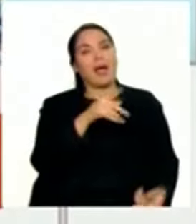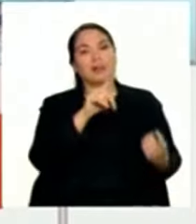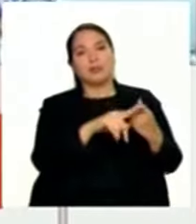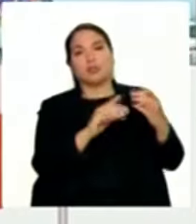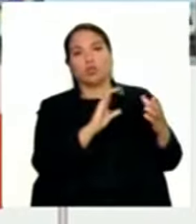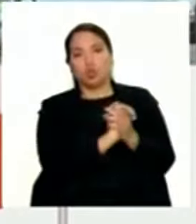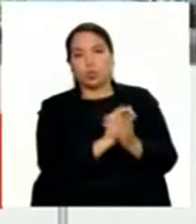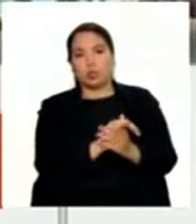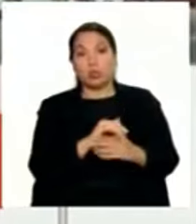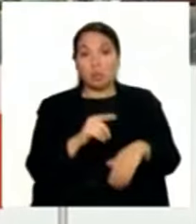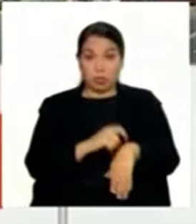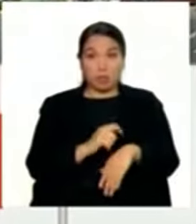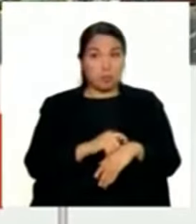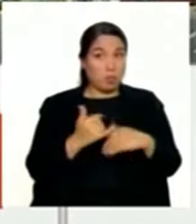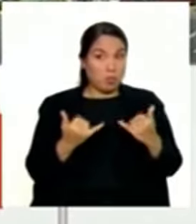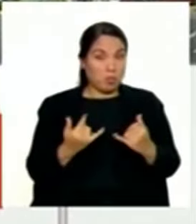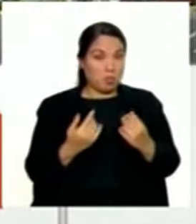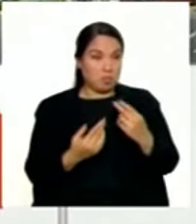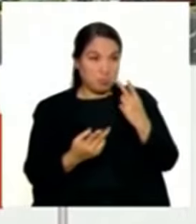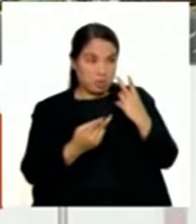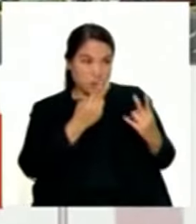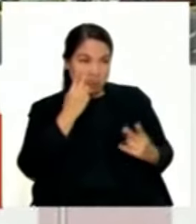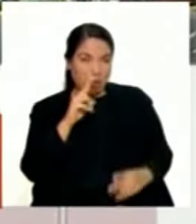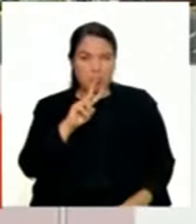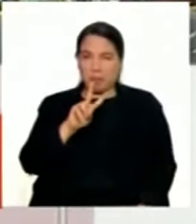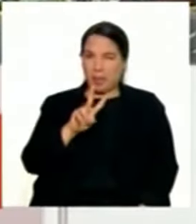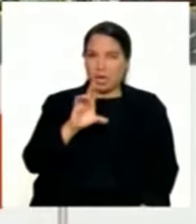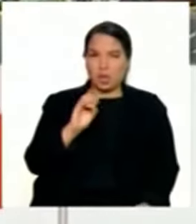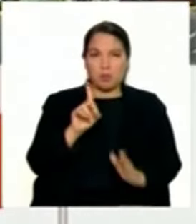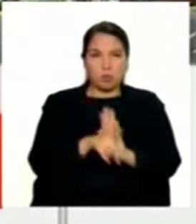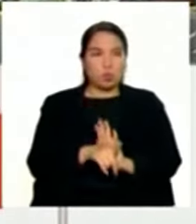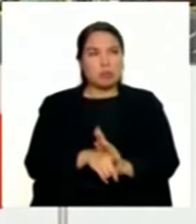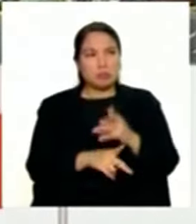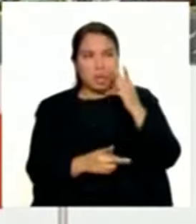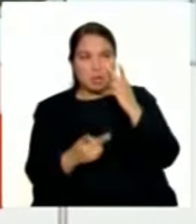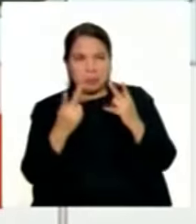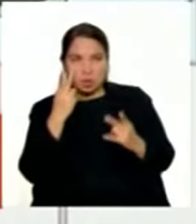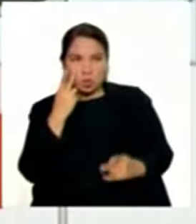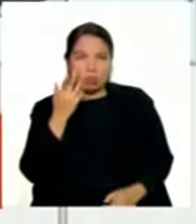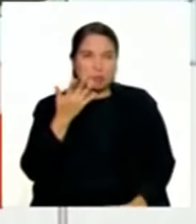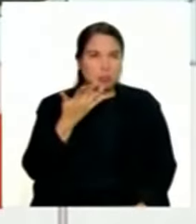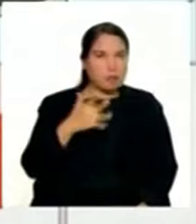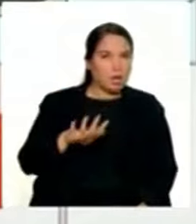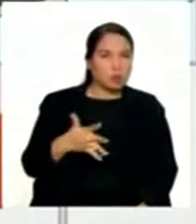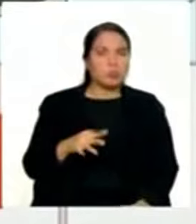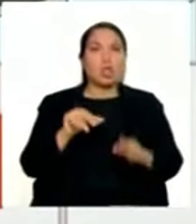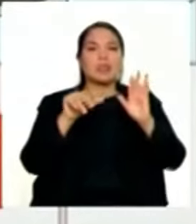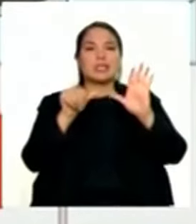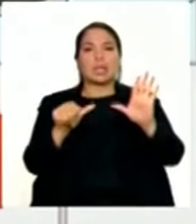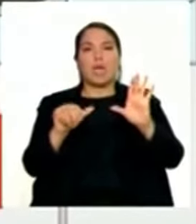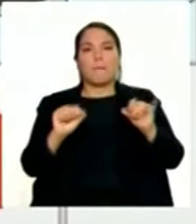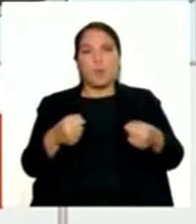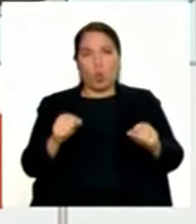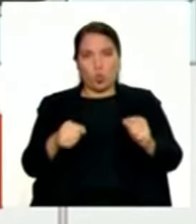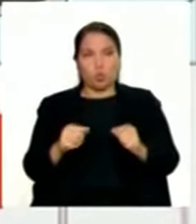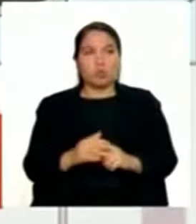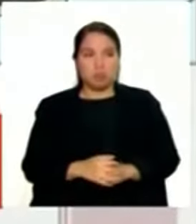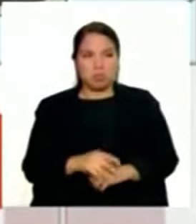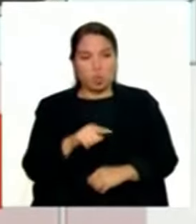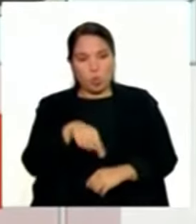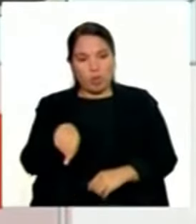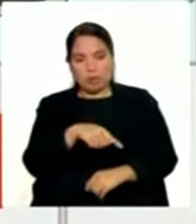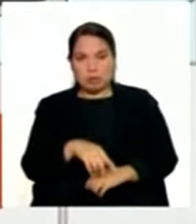acá, aproximadamente ya unos 20 minutos, hemos visto circular por lo menos 6 motos lineales por esta